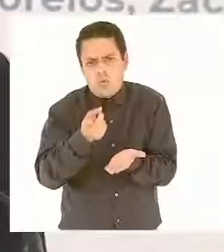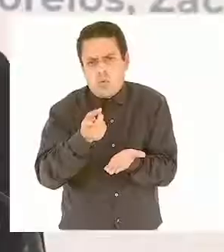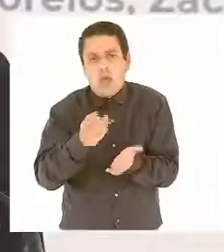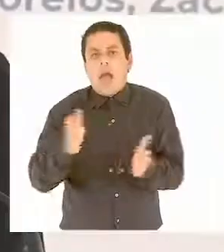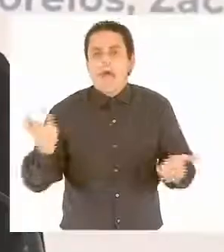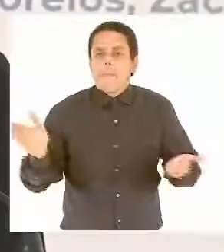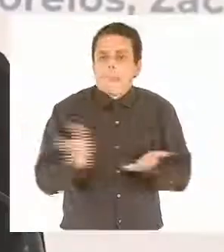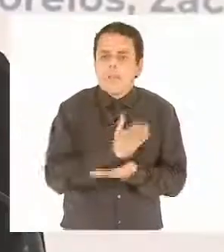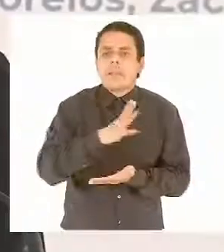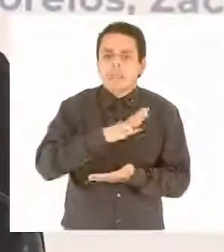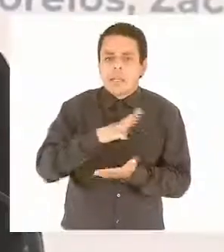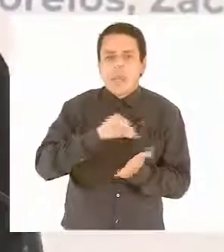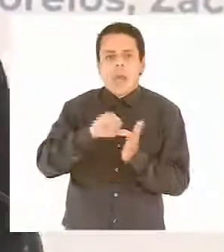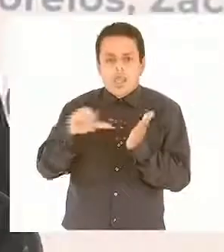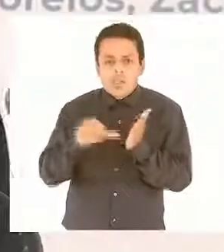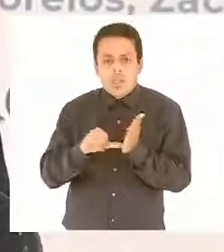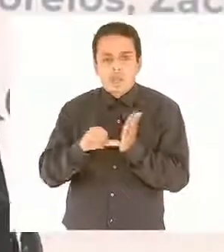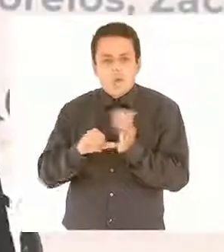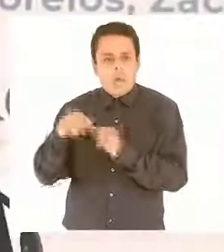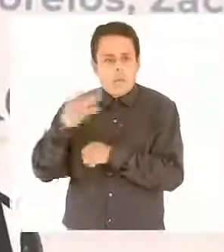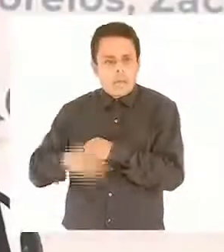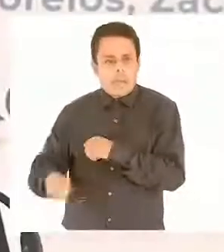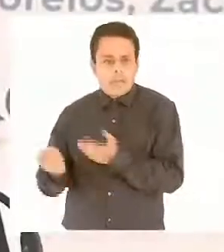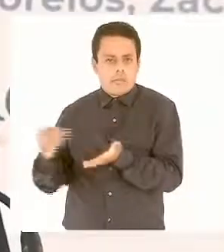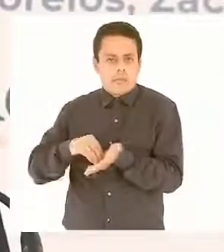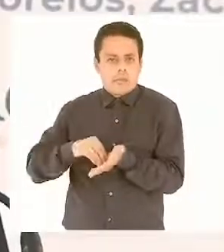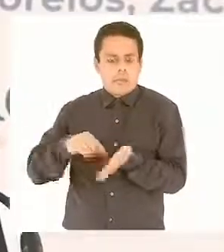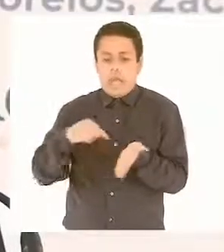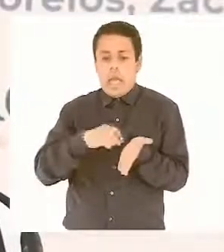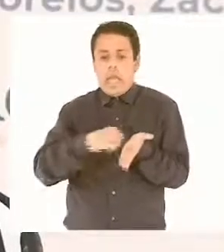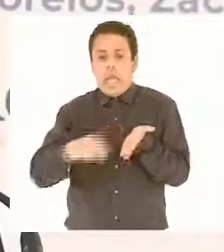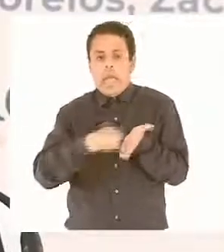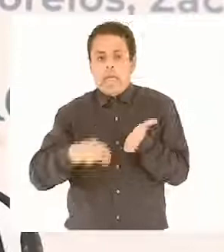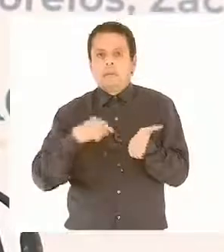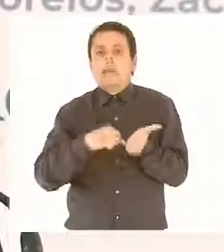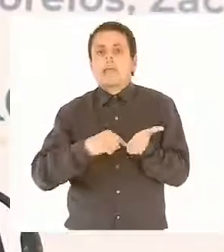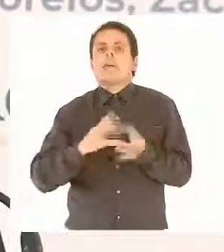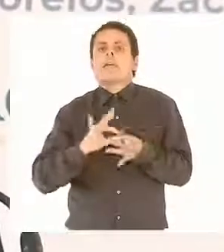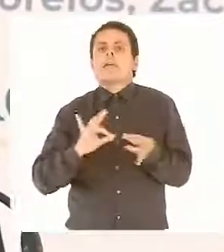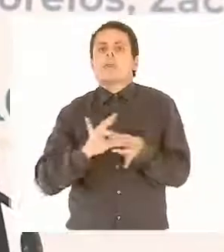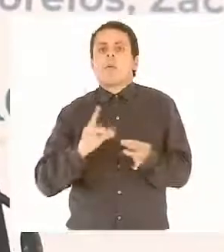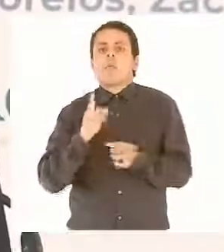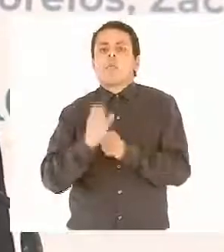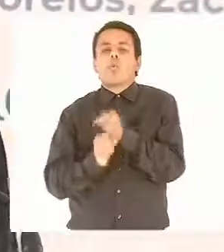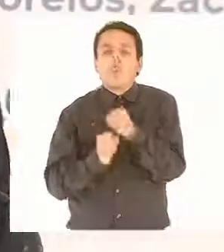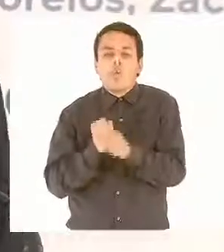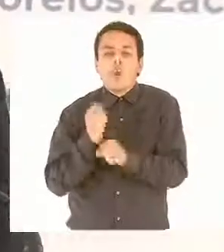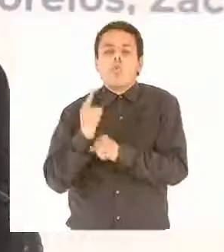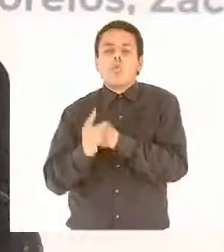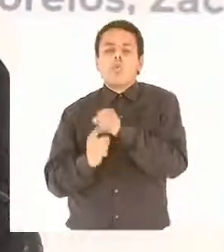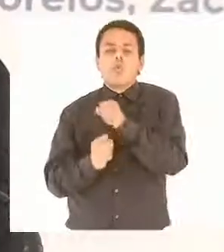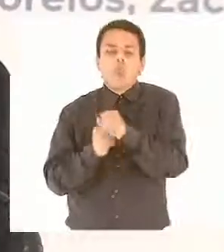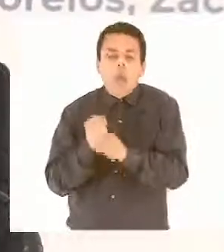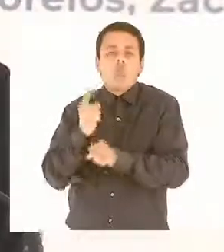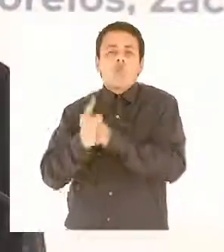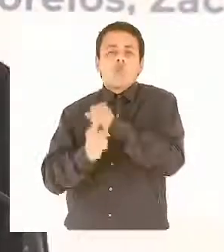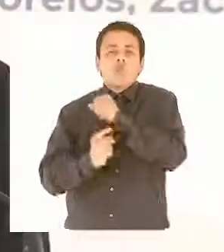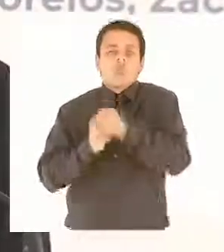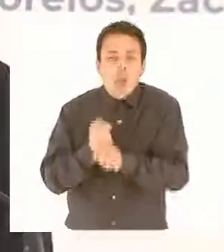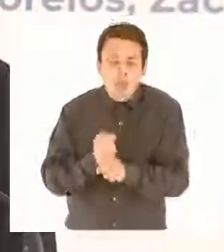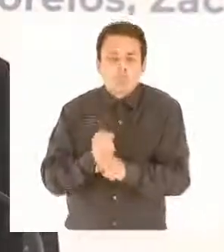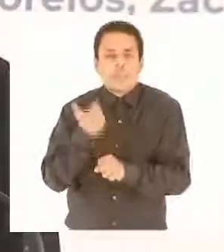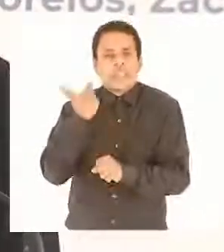transitorio que establece que año con año tiene que ser mayor